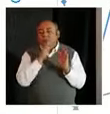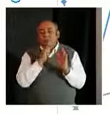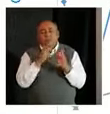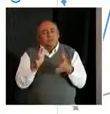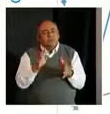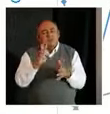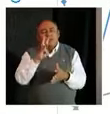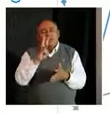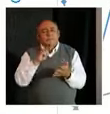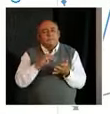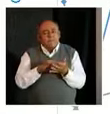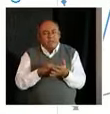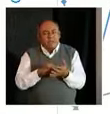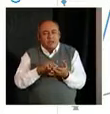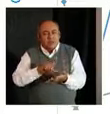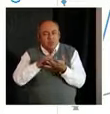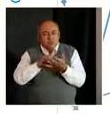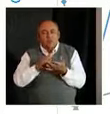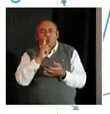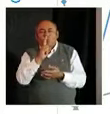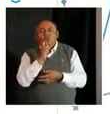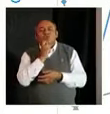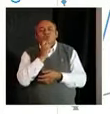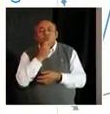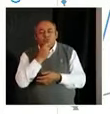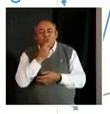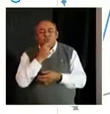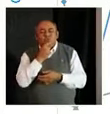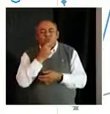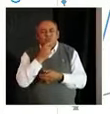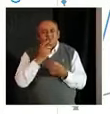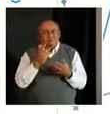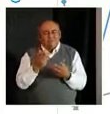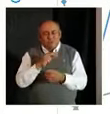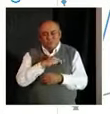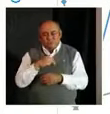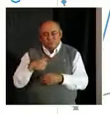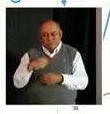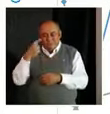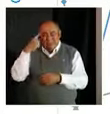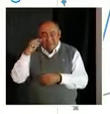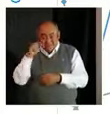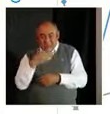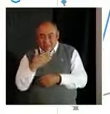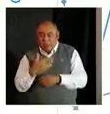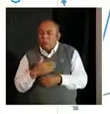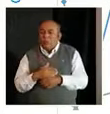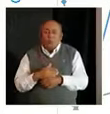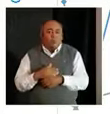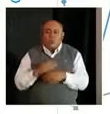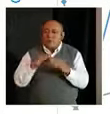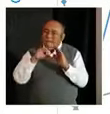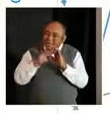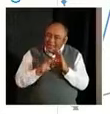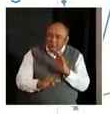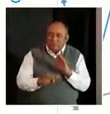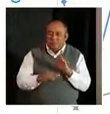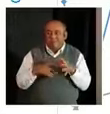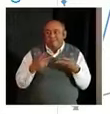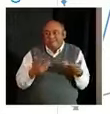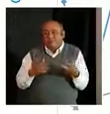3,000 litros por segundo, que es por encima de lo que nosotros deseáramos y de lo que la misma Comisión Nacional del Agua ha